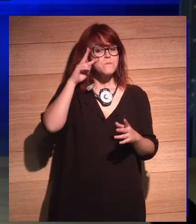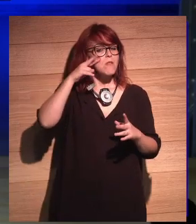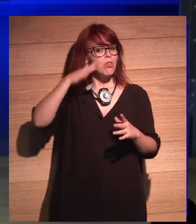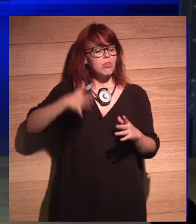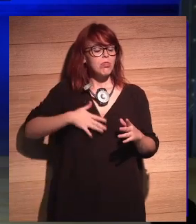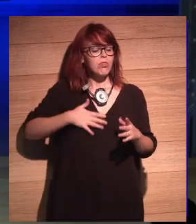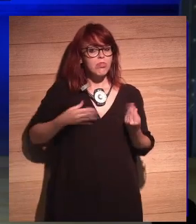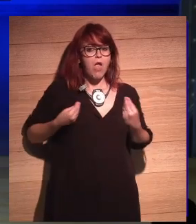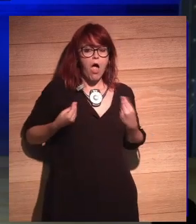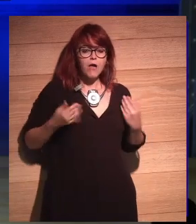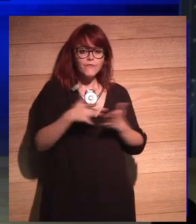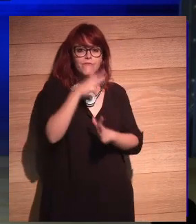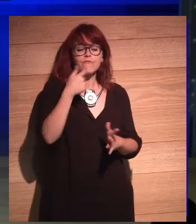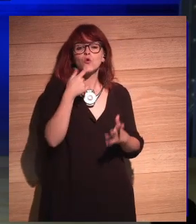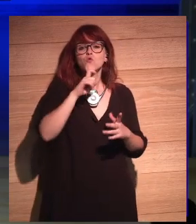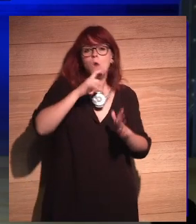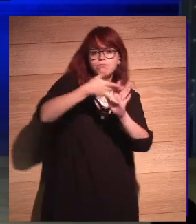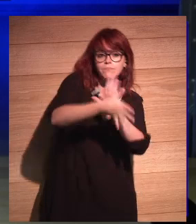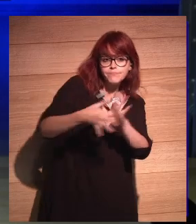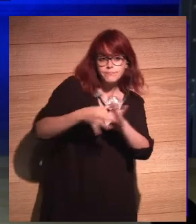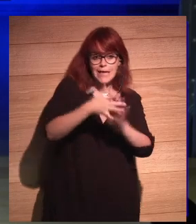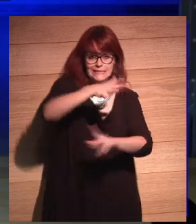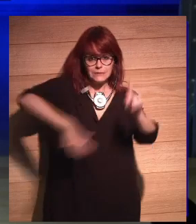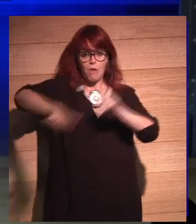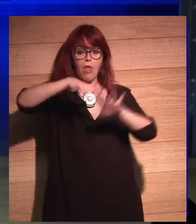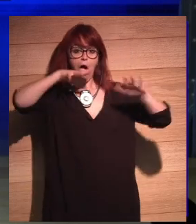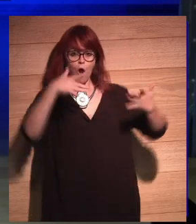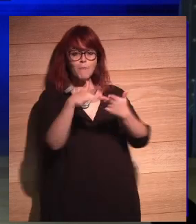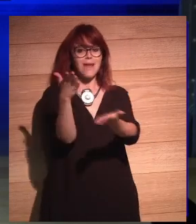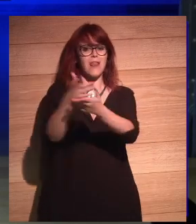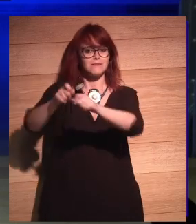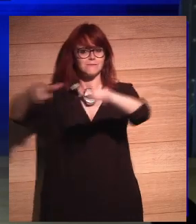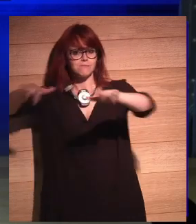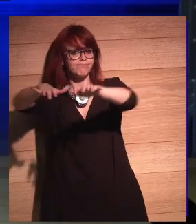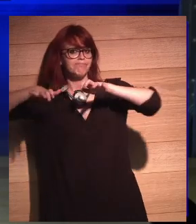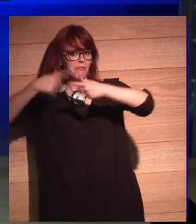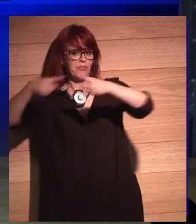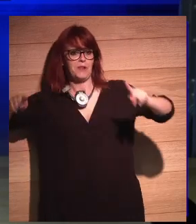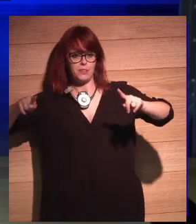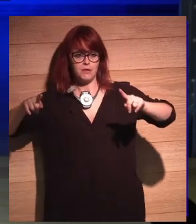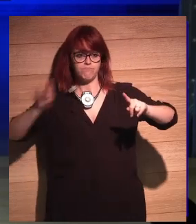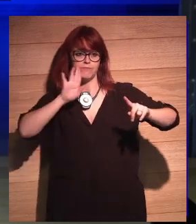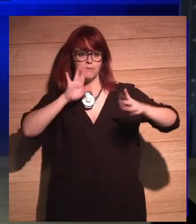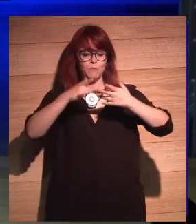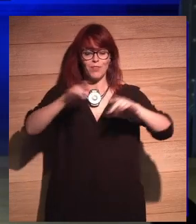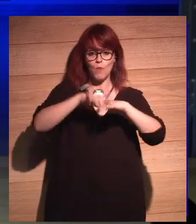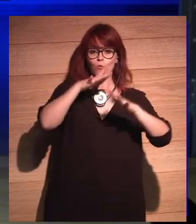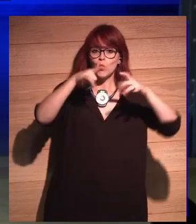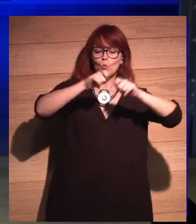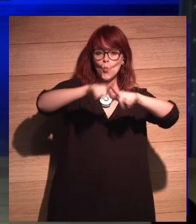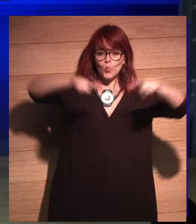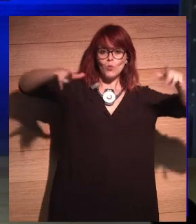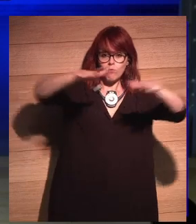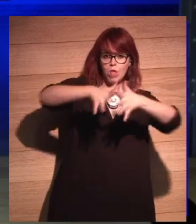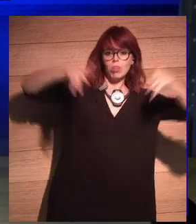tenemos que pensar en esto. El espacio en el que estamos ahora mismo es muy diferente de una clase, por ejemplo. Es mucho más diáfano, por